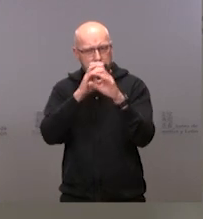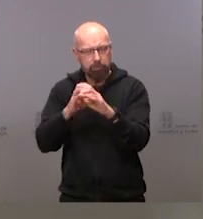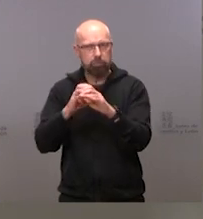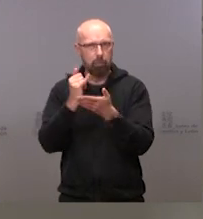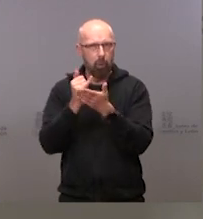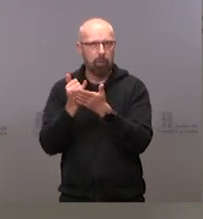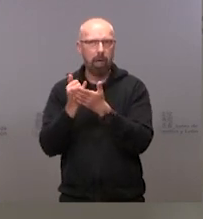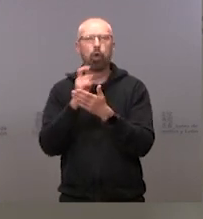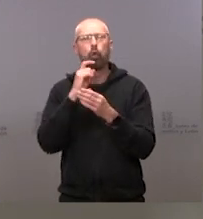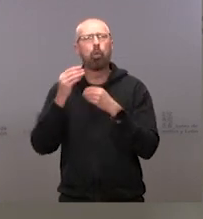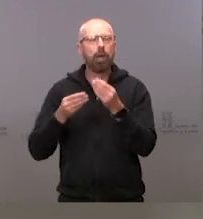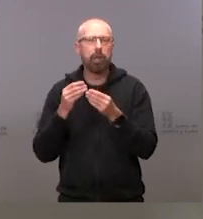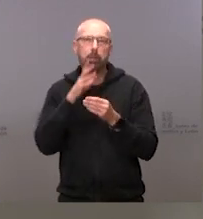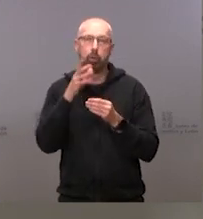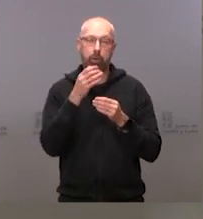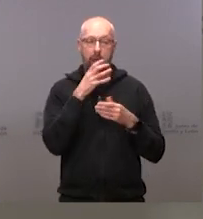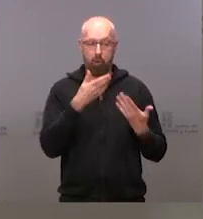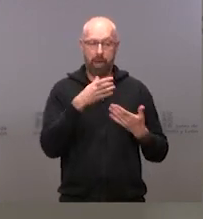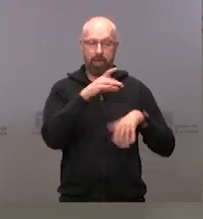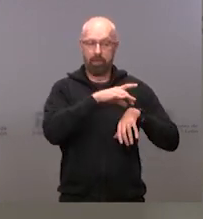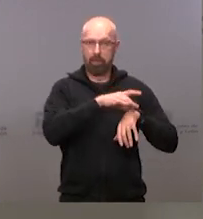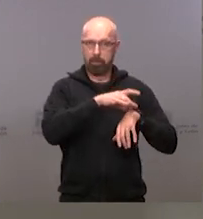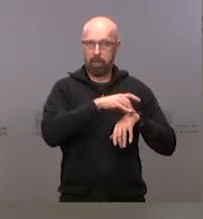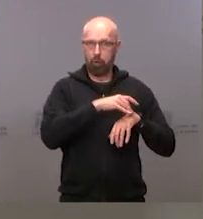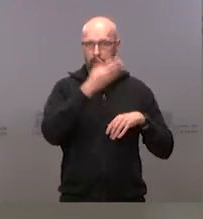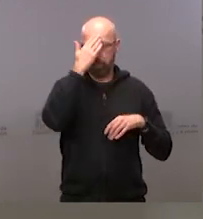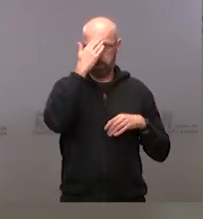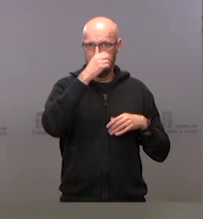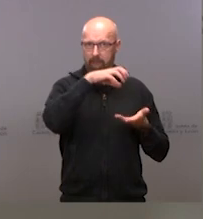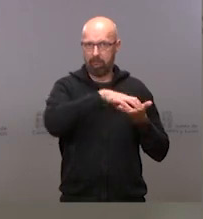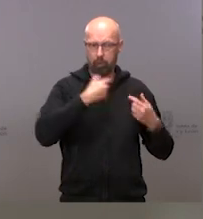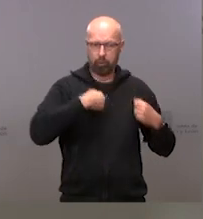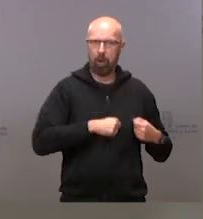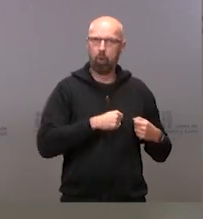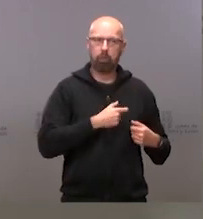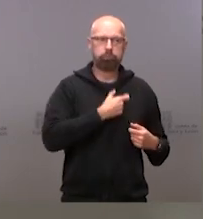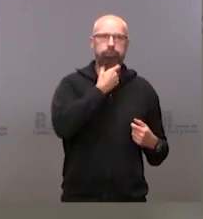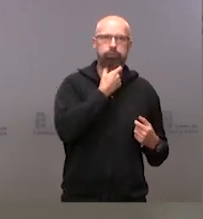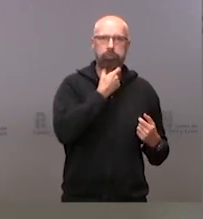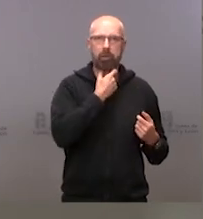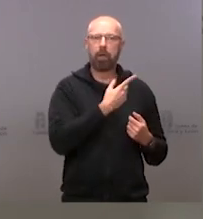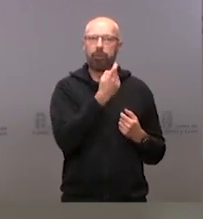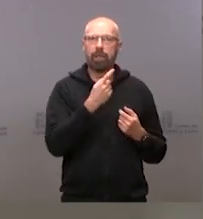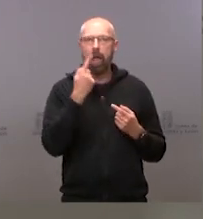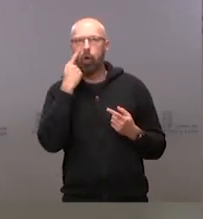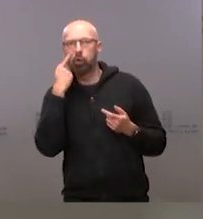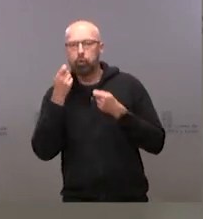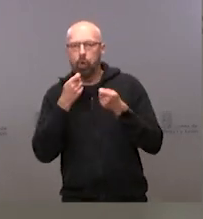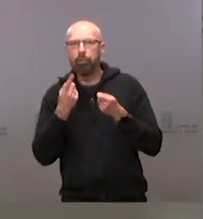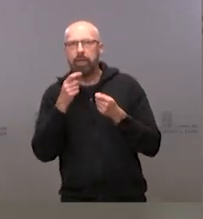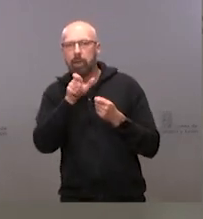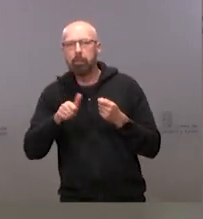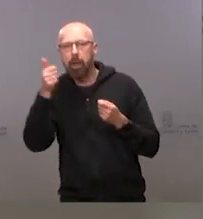está saturada y no hay profesionales hace falta más rastreadores donde se va a sacar ese personal para atender a este tipo de